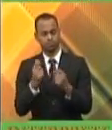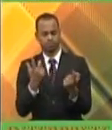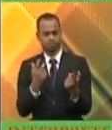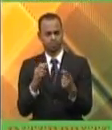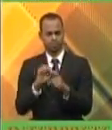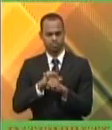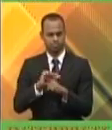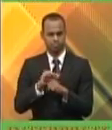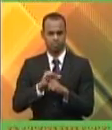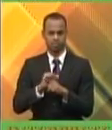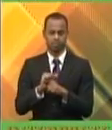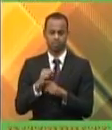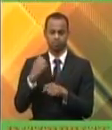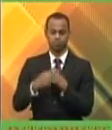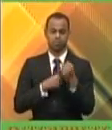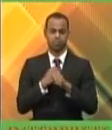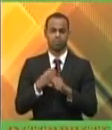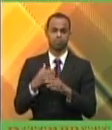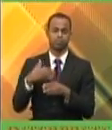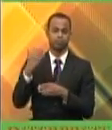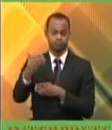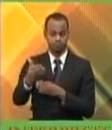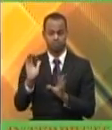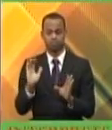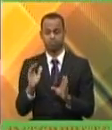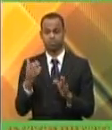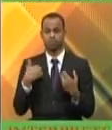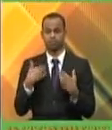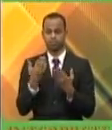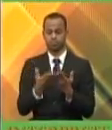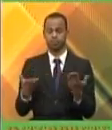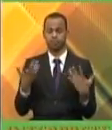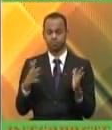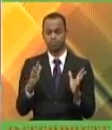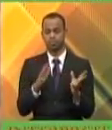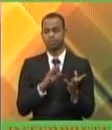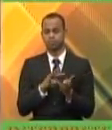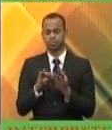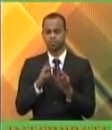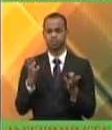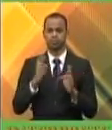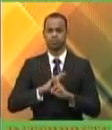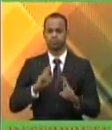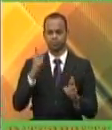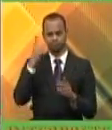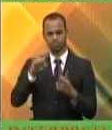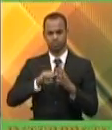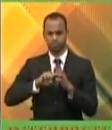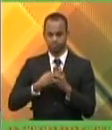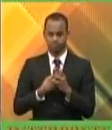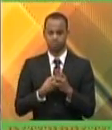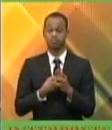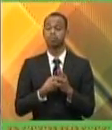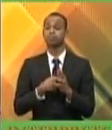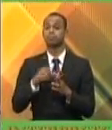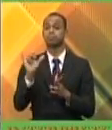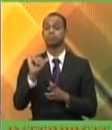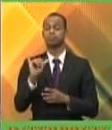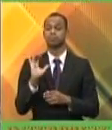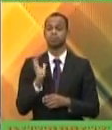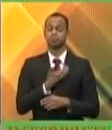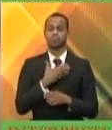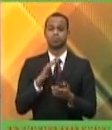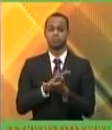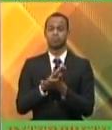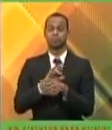el próximo año con la ayuda de dios ya tenemos los materiales impresos ya listo para iniciar y además de nuestra escuela